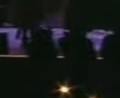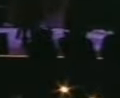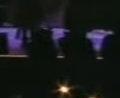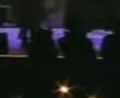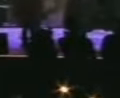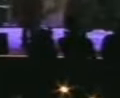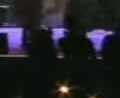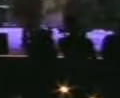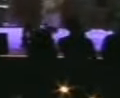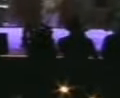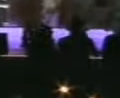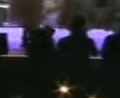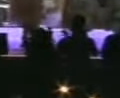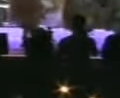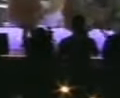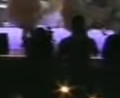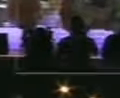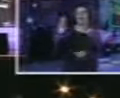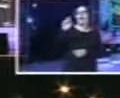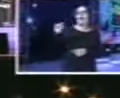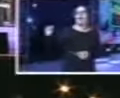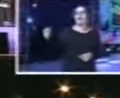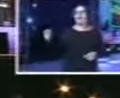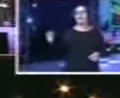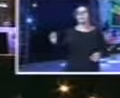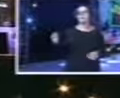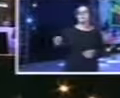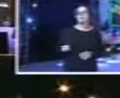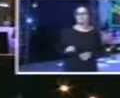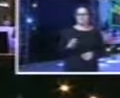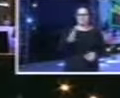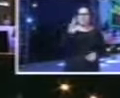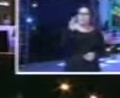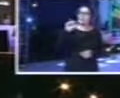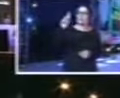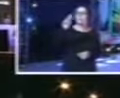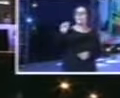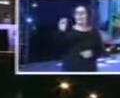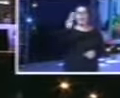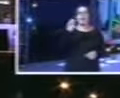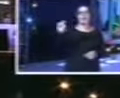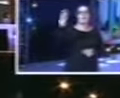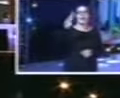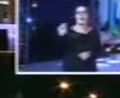y lo haremos un día aquí, un día allá. Vamos con el sonido del cabito.